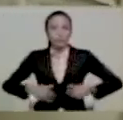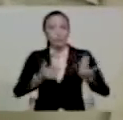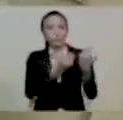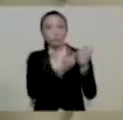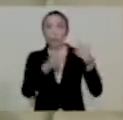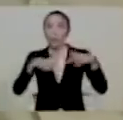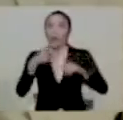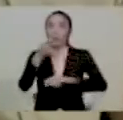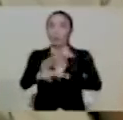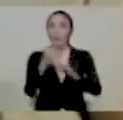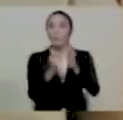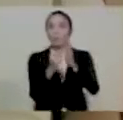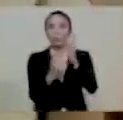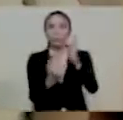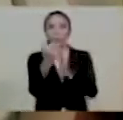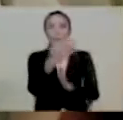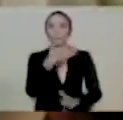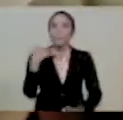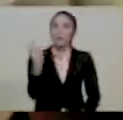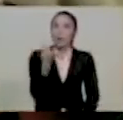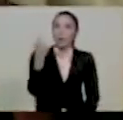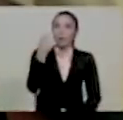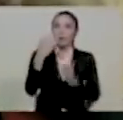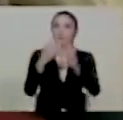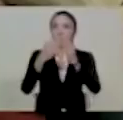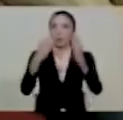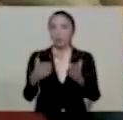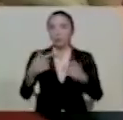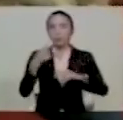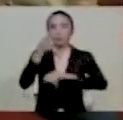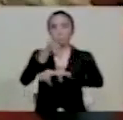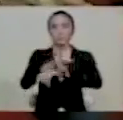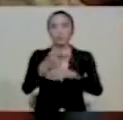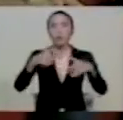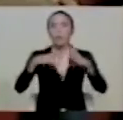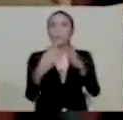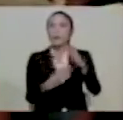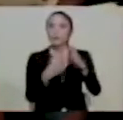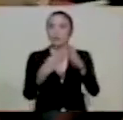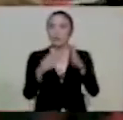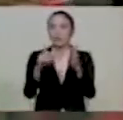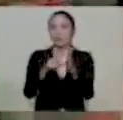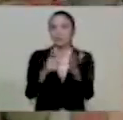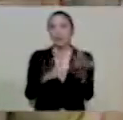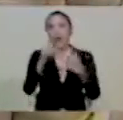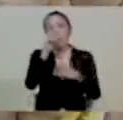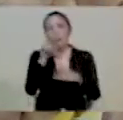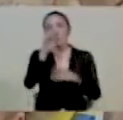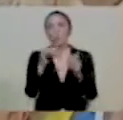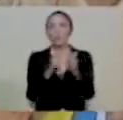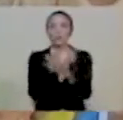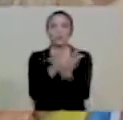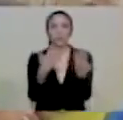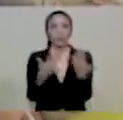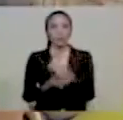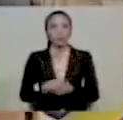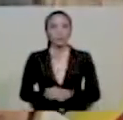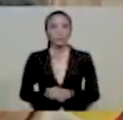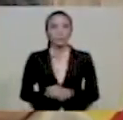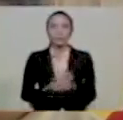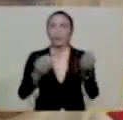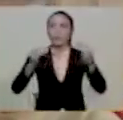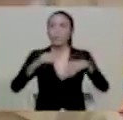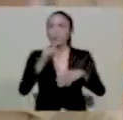gradúan con los mejores promedios de esta promoción de bachilleres del año 2018. Vale